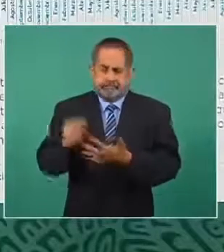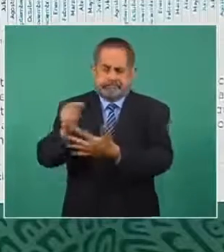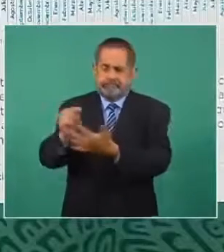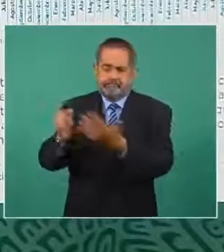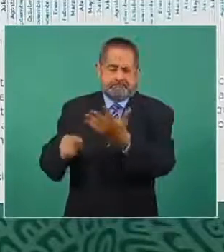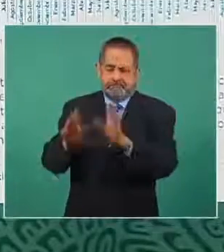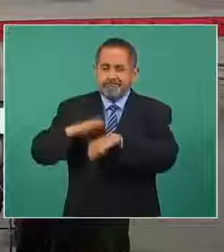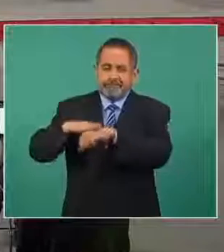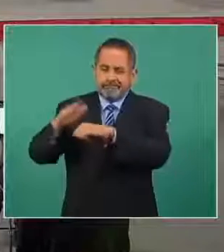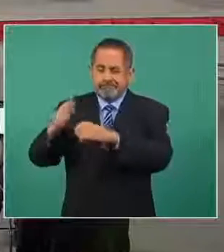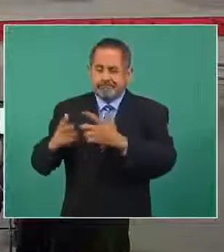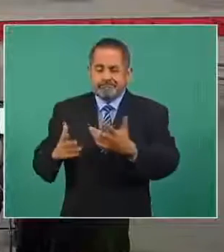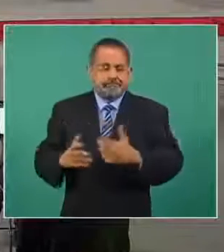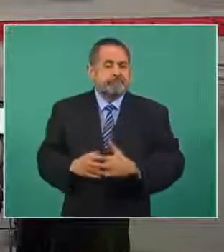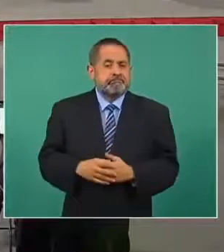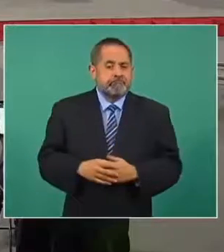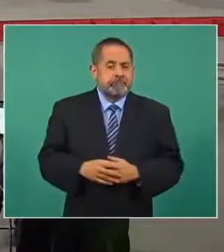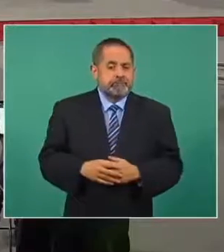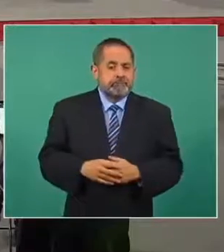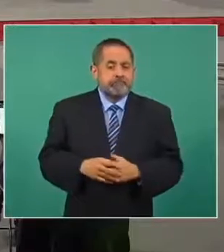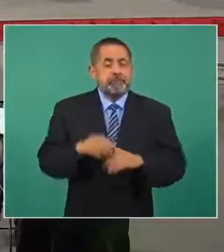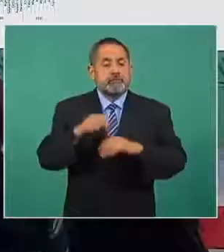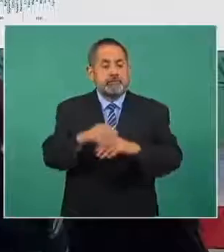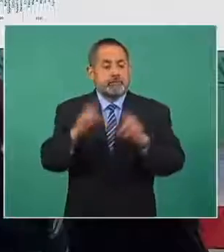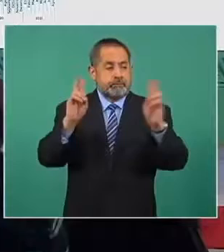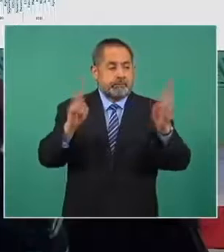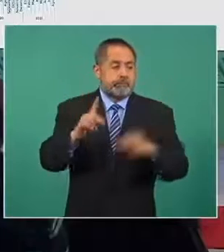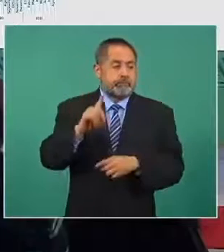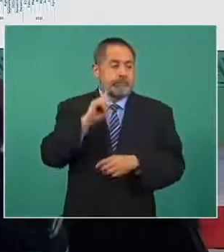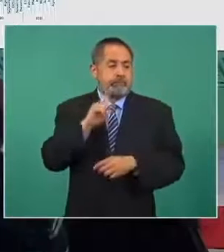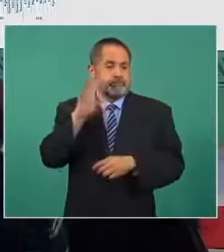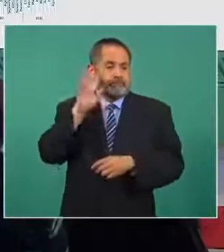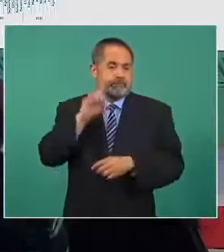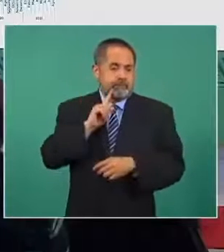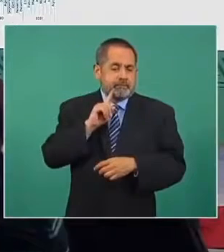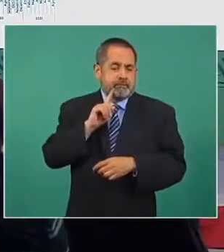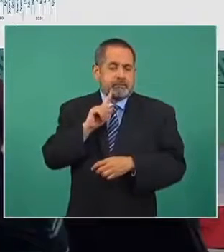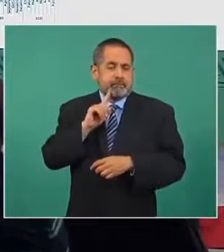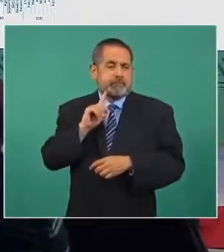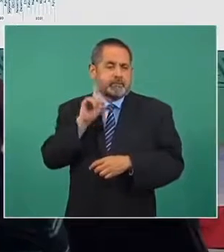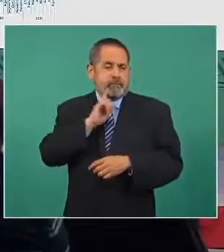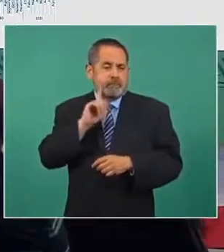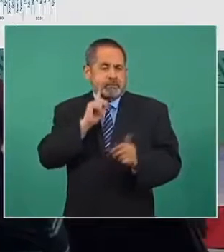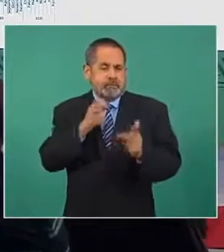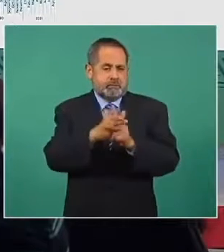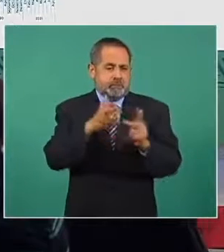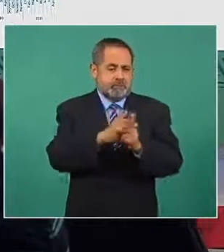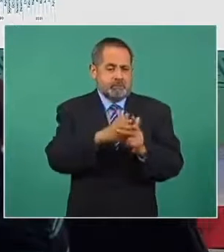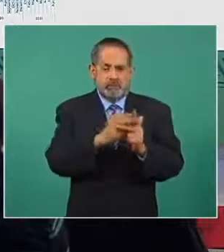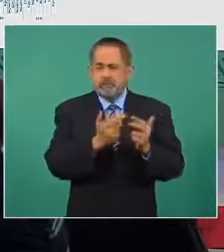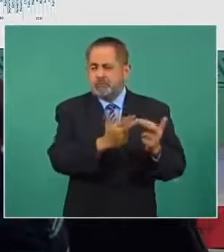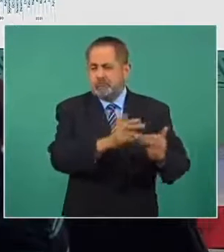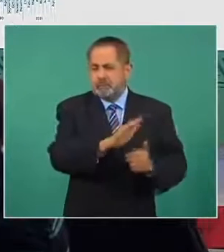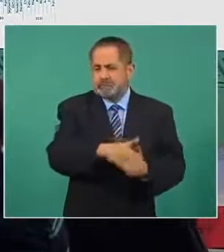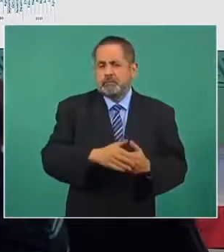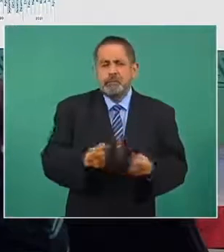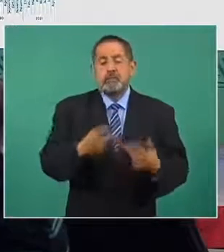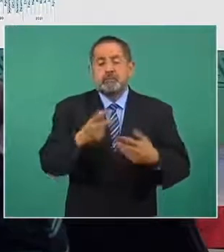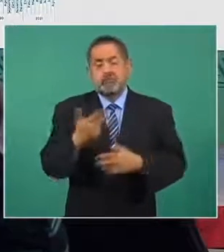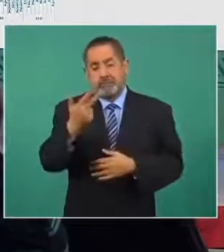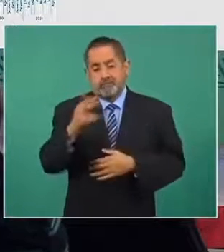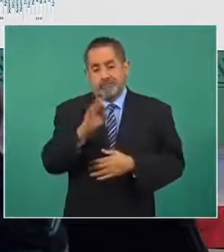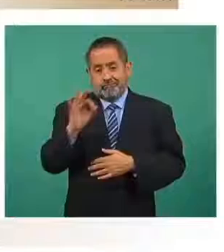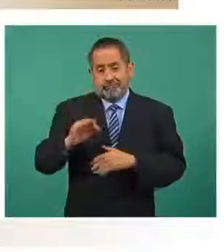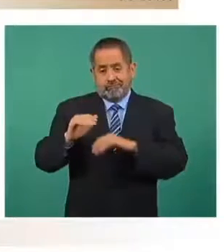las variantes. En relación al feminicidio, este delito aumentó 8 por ciento